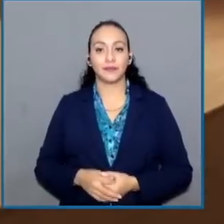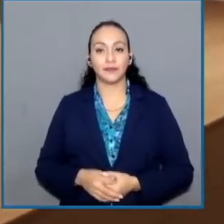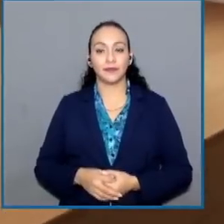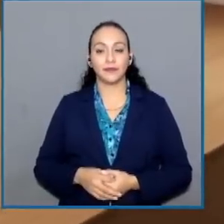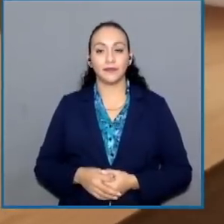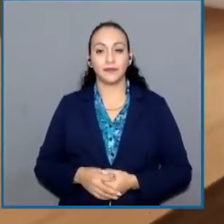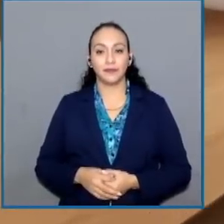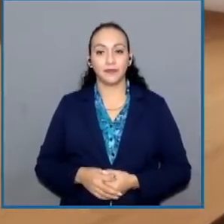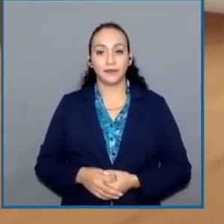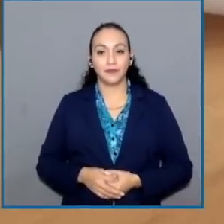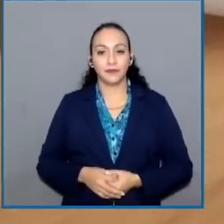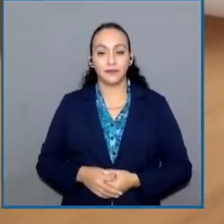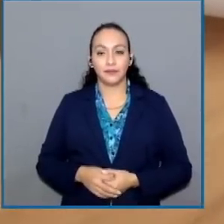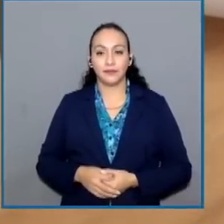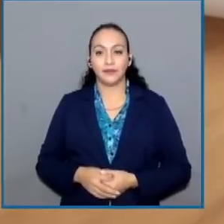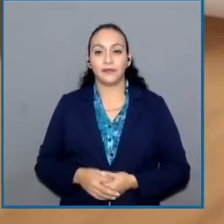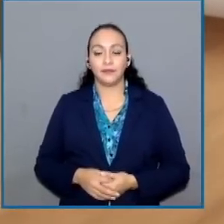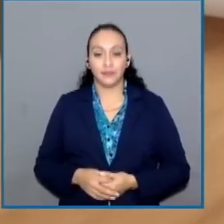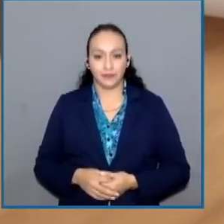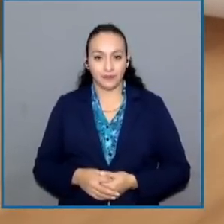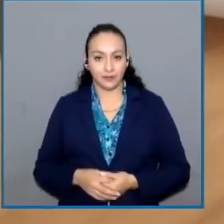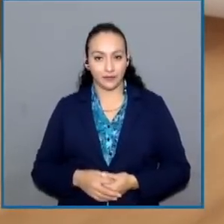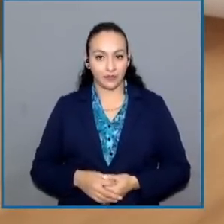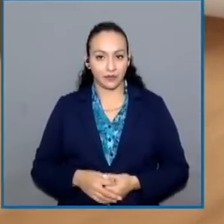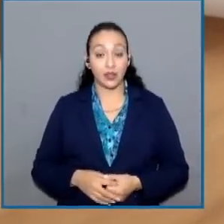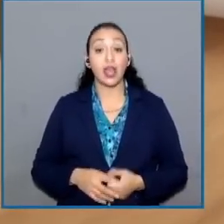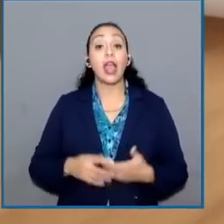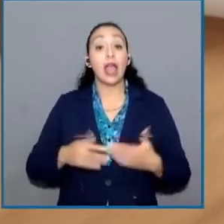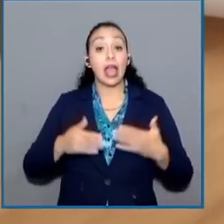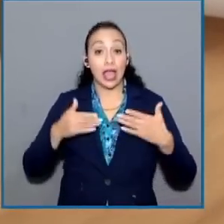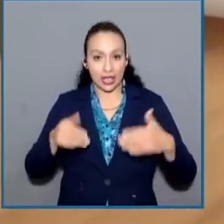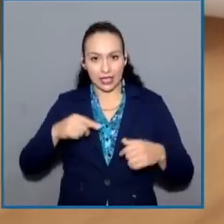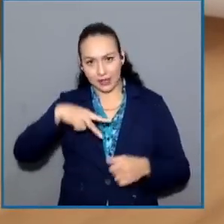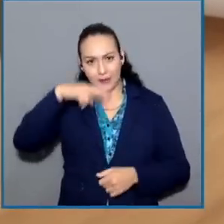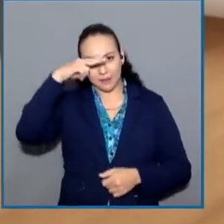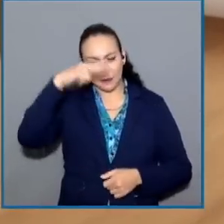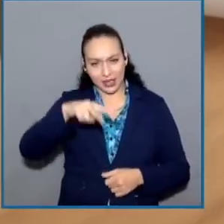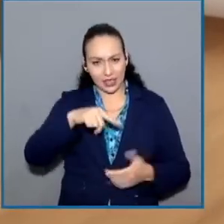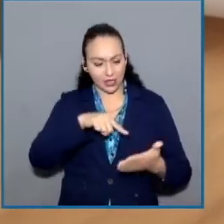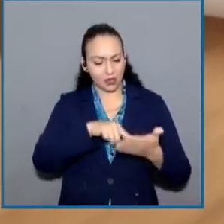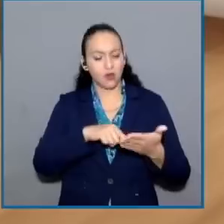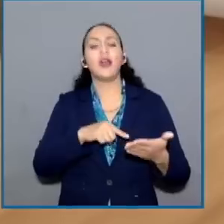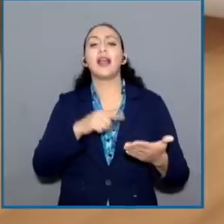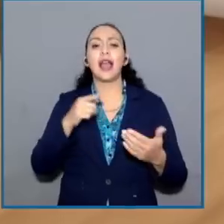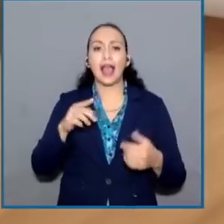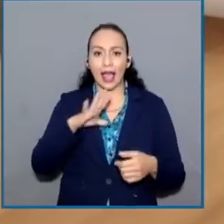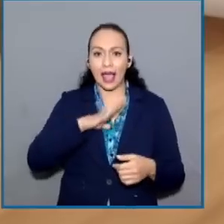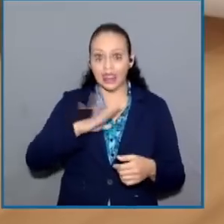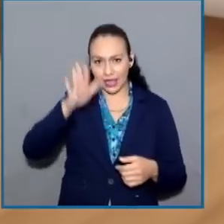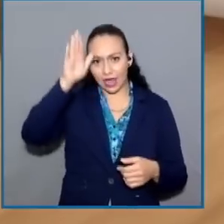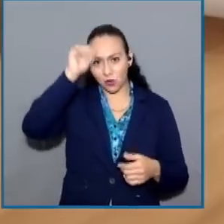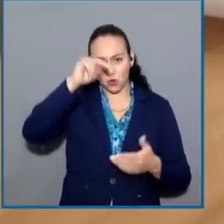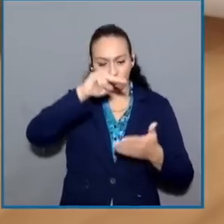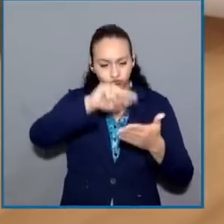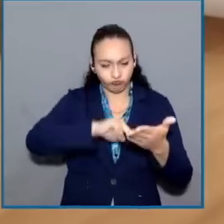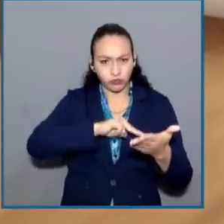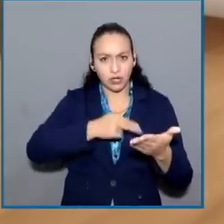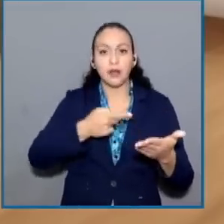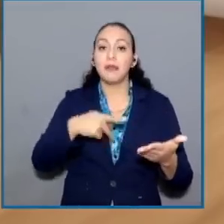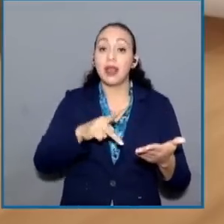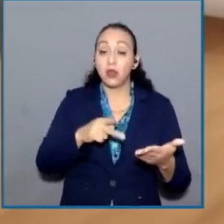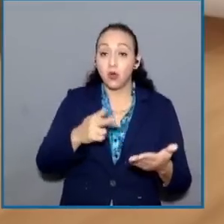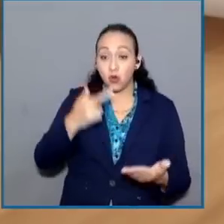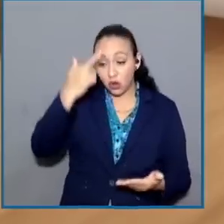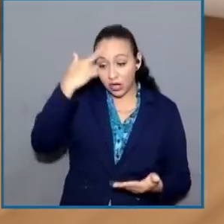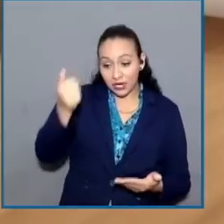Y de acuerdo con Amnistía Internacional, México incumple con tratados internacionales al no justificar el uso de las Fuerzas Armadas